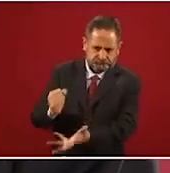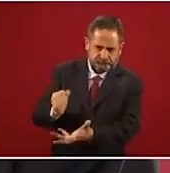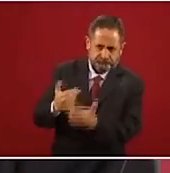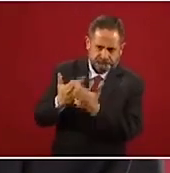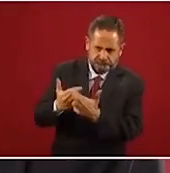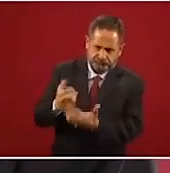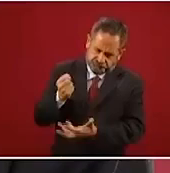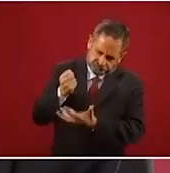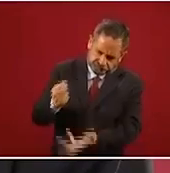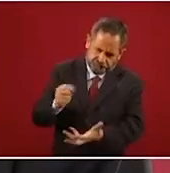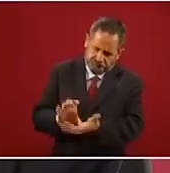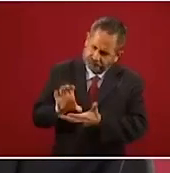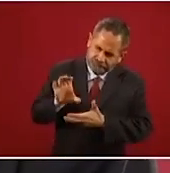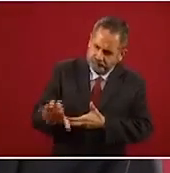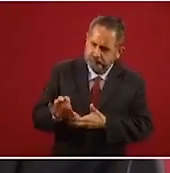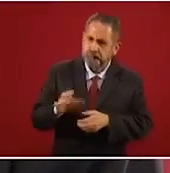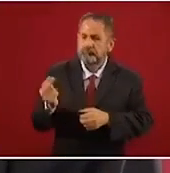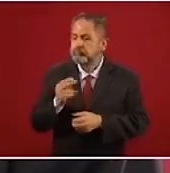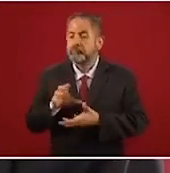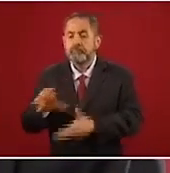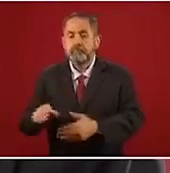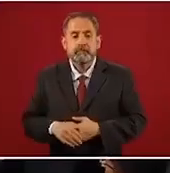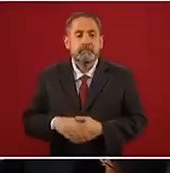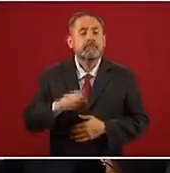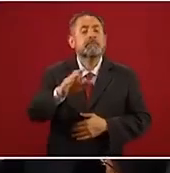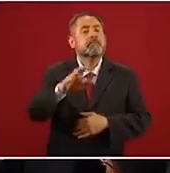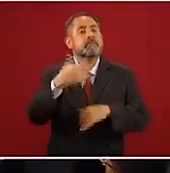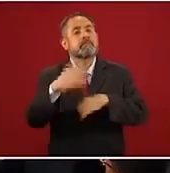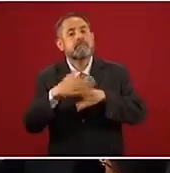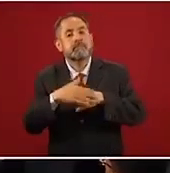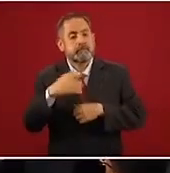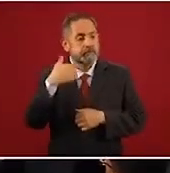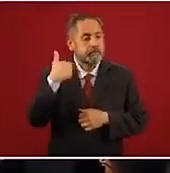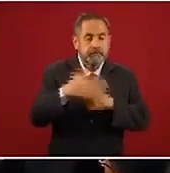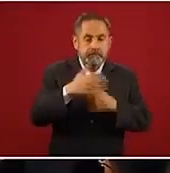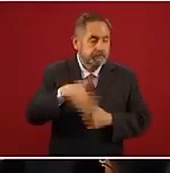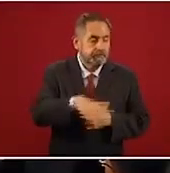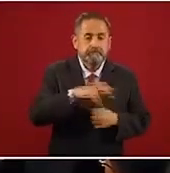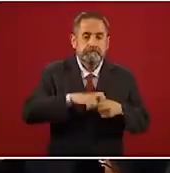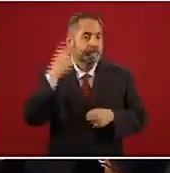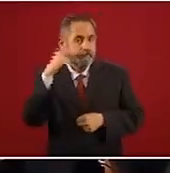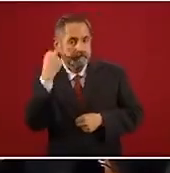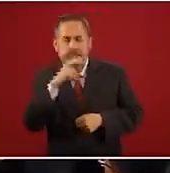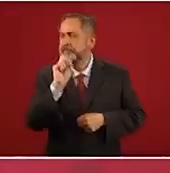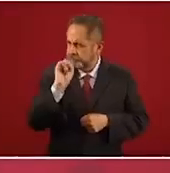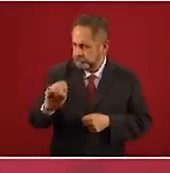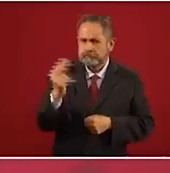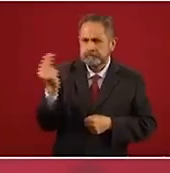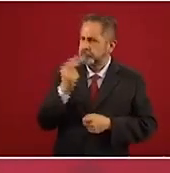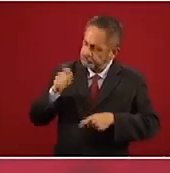Es todo lo que se necesite. Porque viene una búsqueda en Veracruz, está en puerta. Entonces, sí, todo lo que se